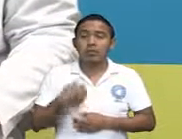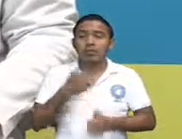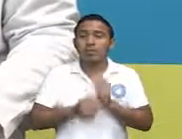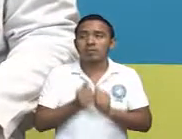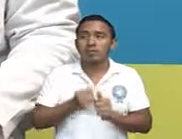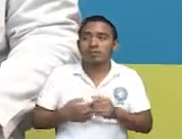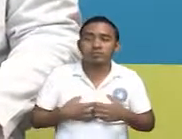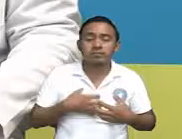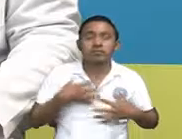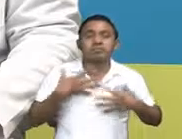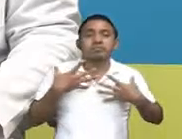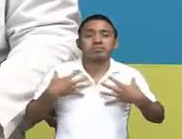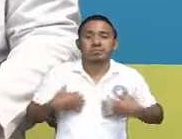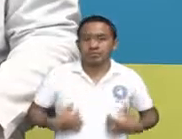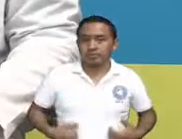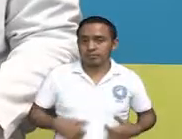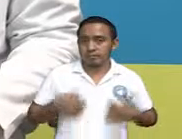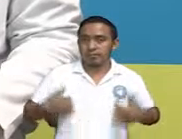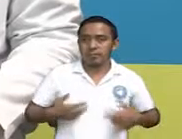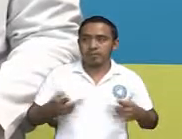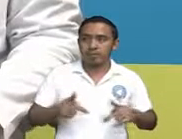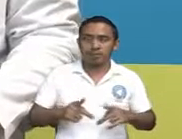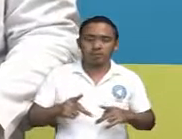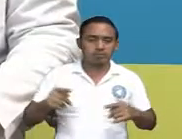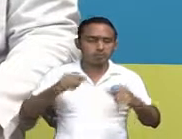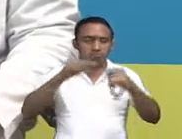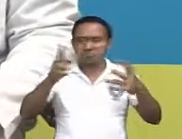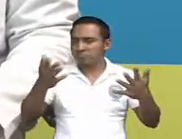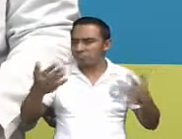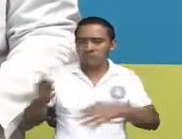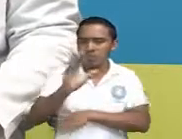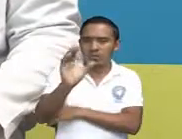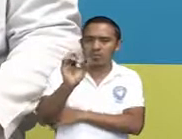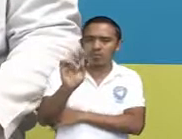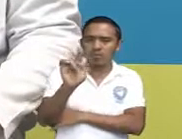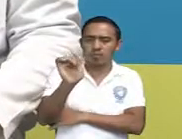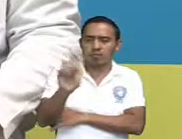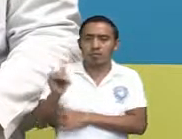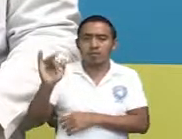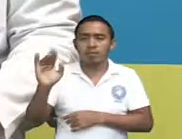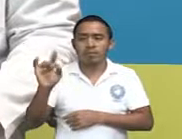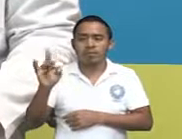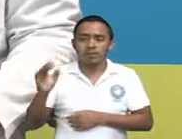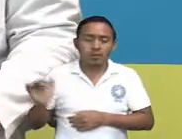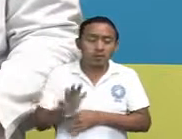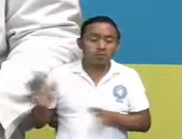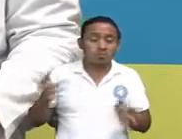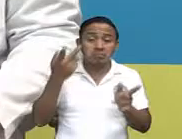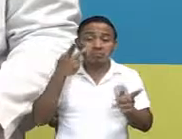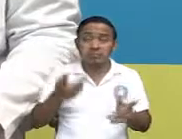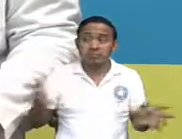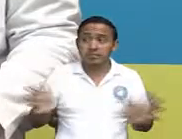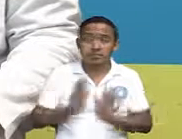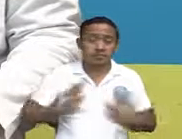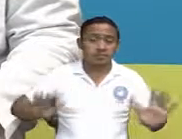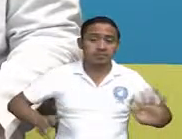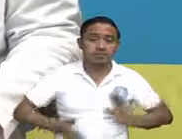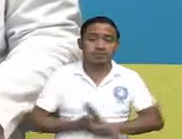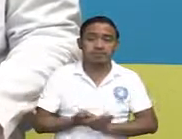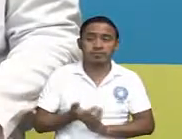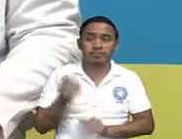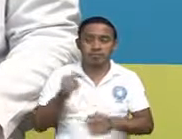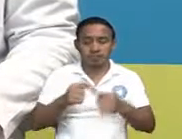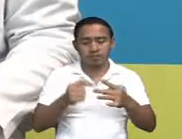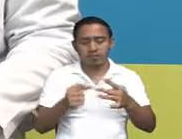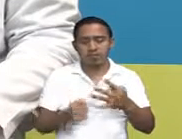respiratorio durante el procedimiento. Pero contraindicación como tal no tienen. Solo es ver que no tenga este tipo